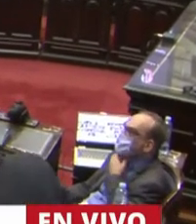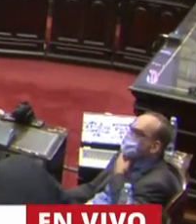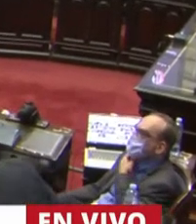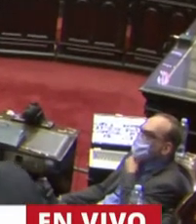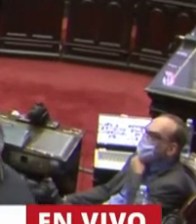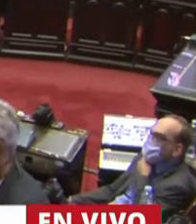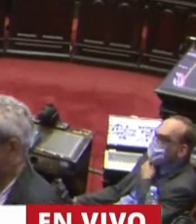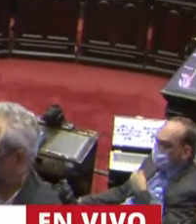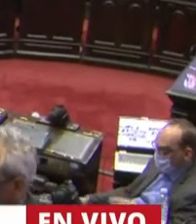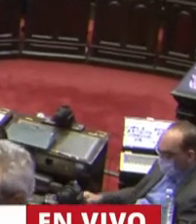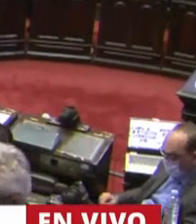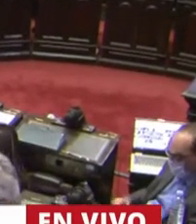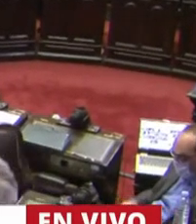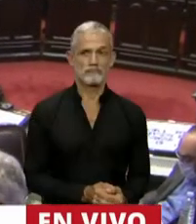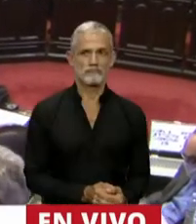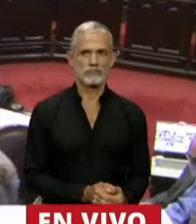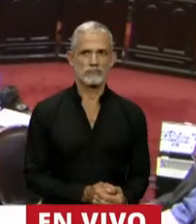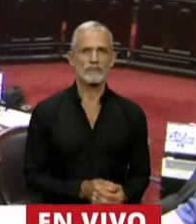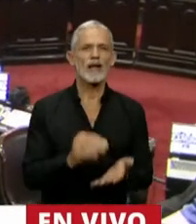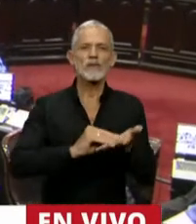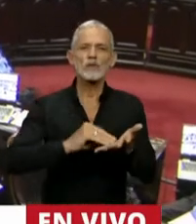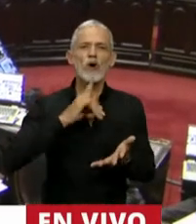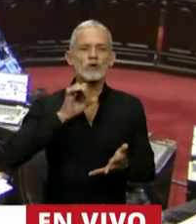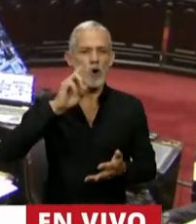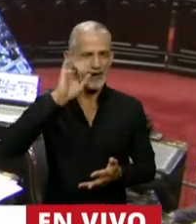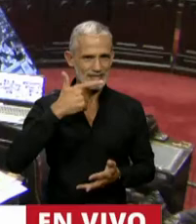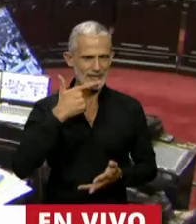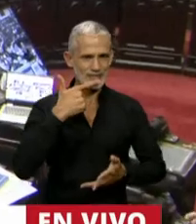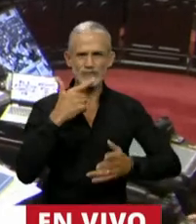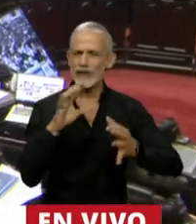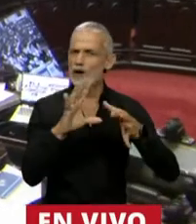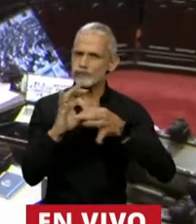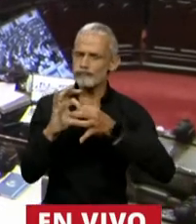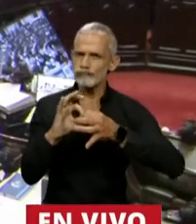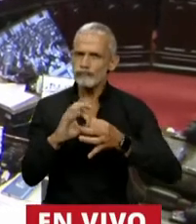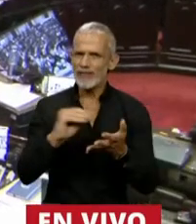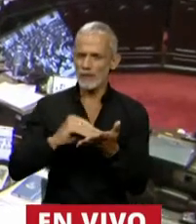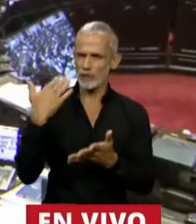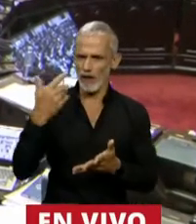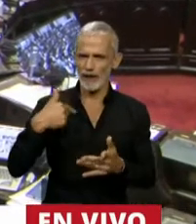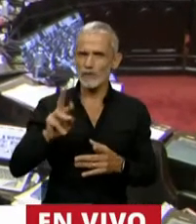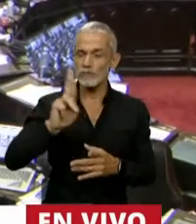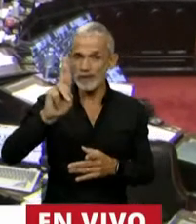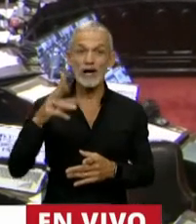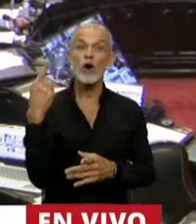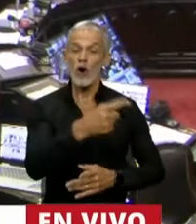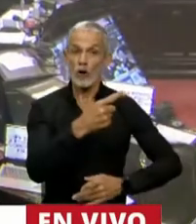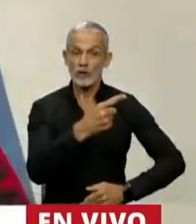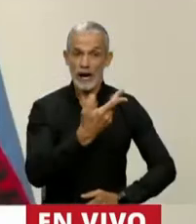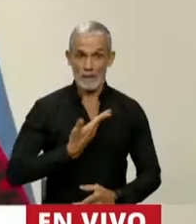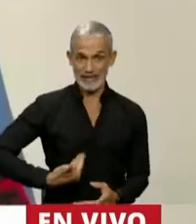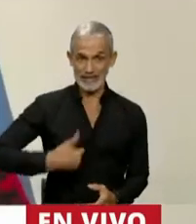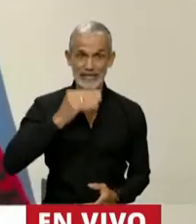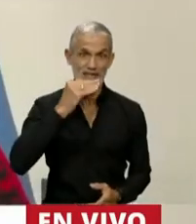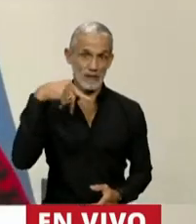señor presidente en línea con la diputada preopinante y la cuestión de privilegio contra la presidencia de